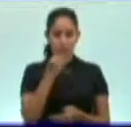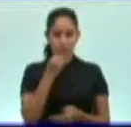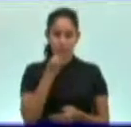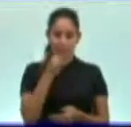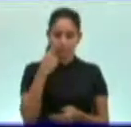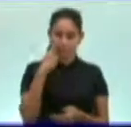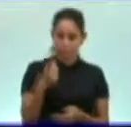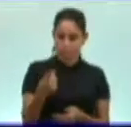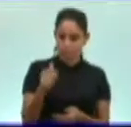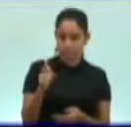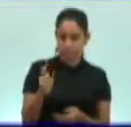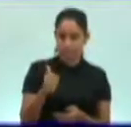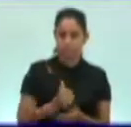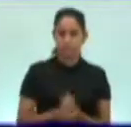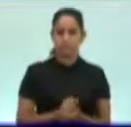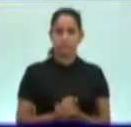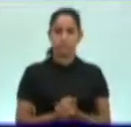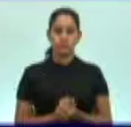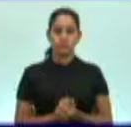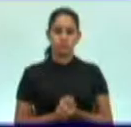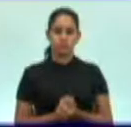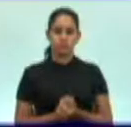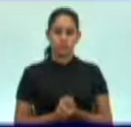puedan observar.